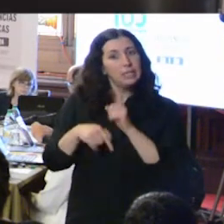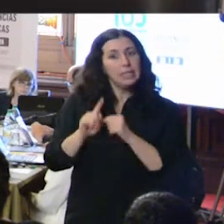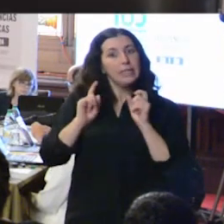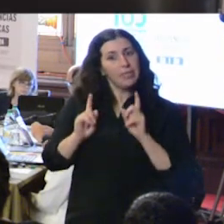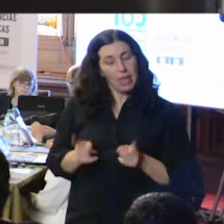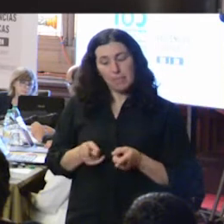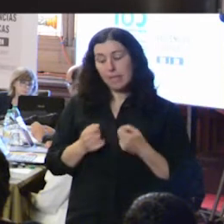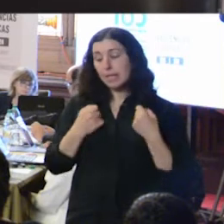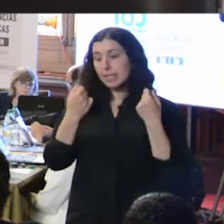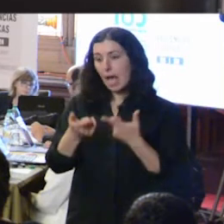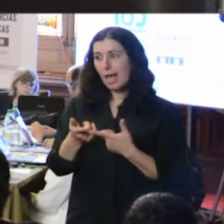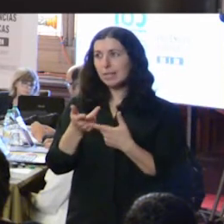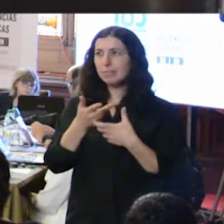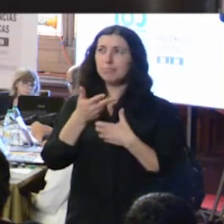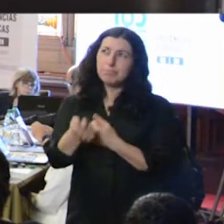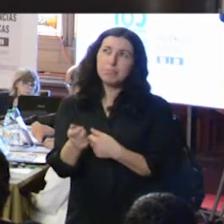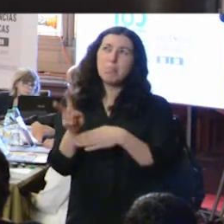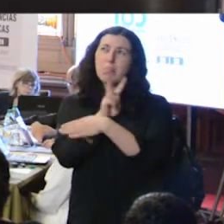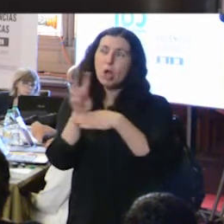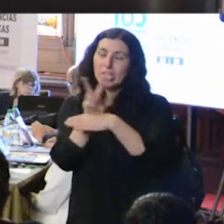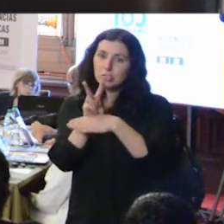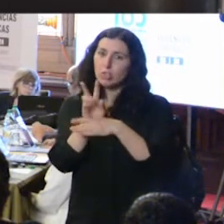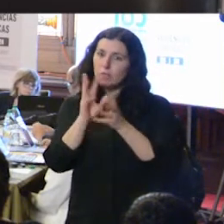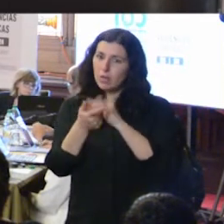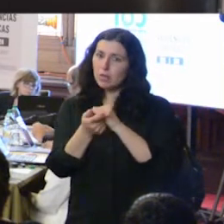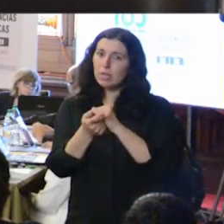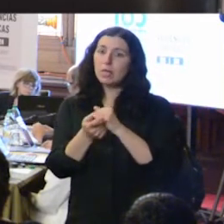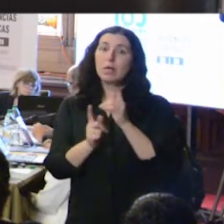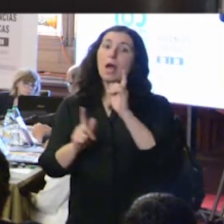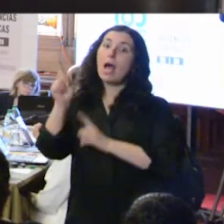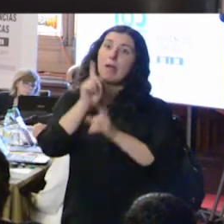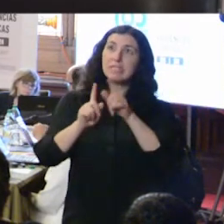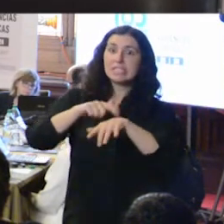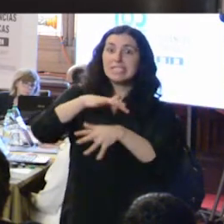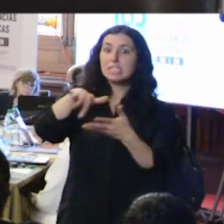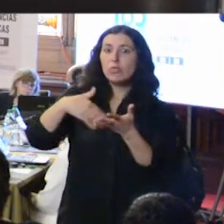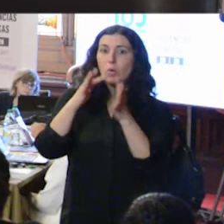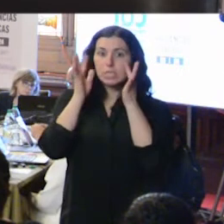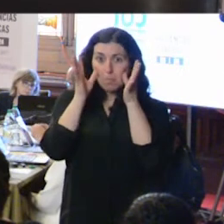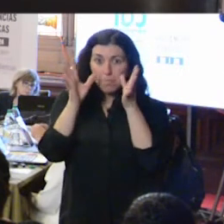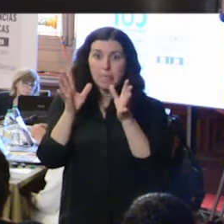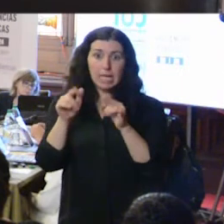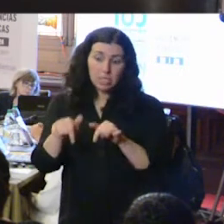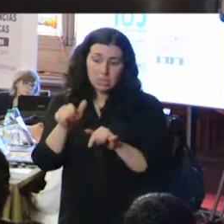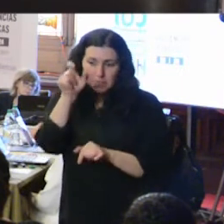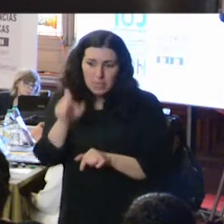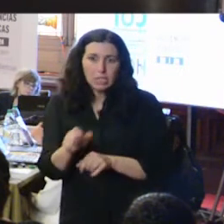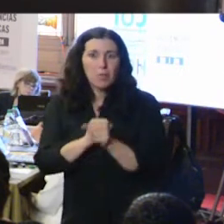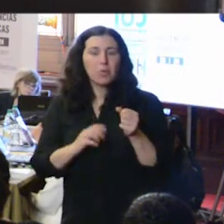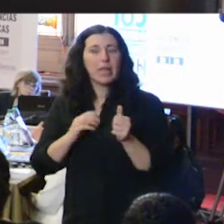protección en sentido estricto, ¿verdad?, cuando estén en una situación de riesgo, y que